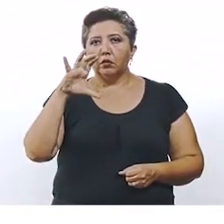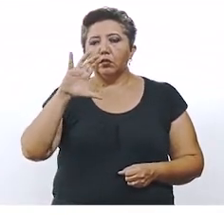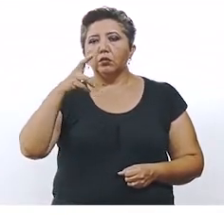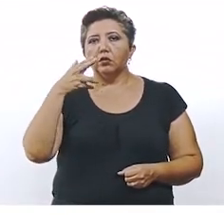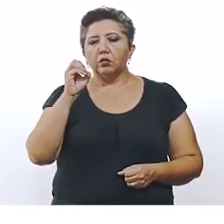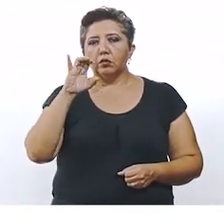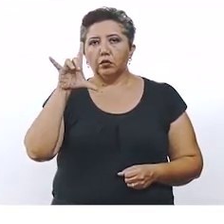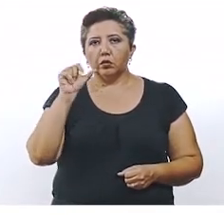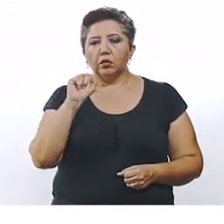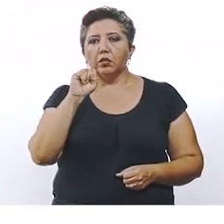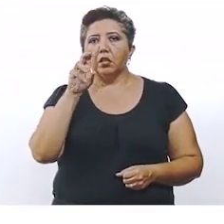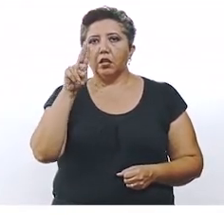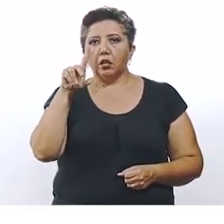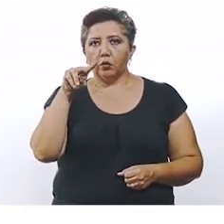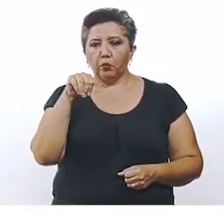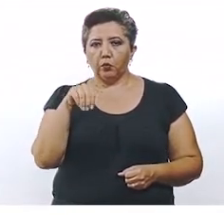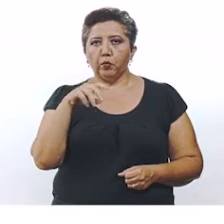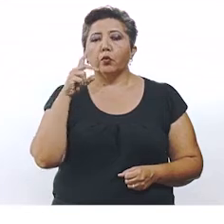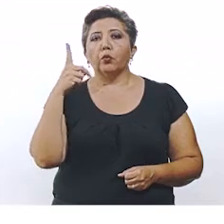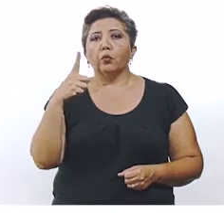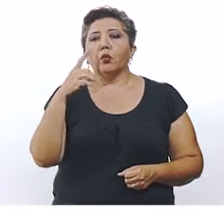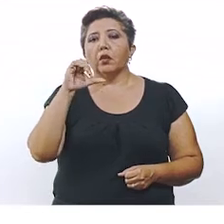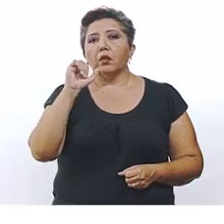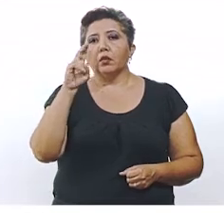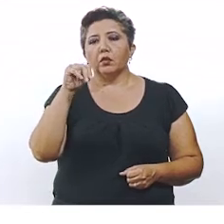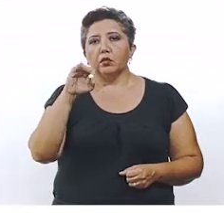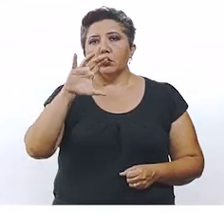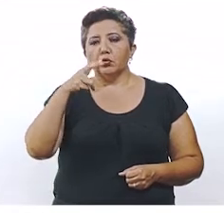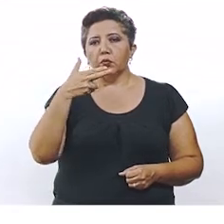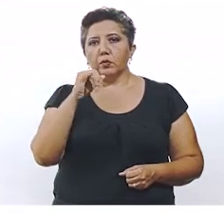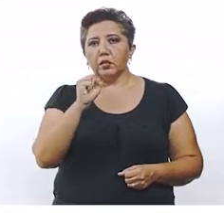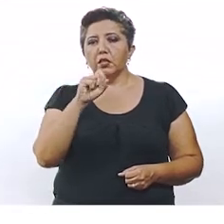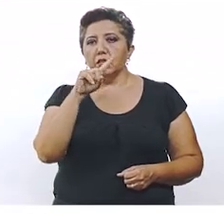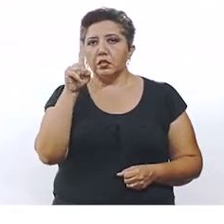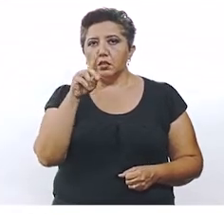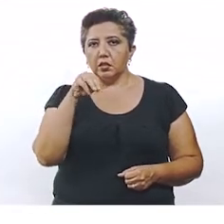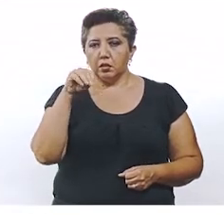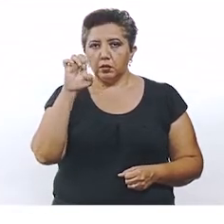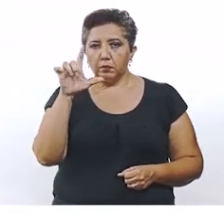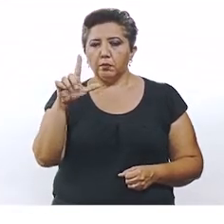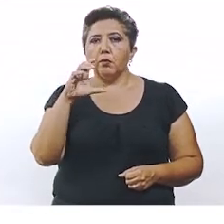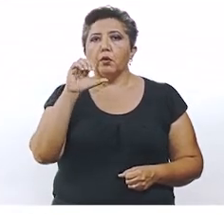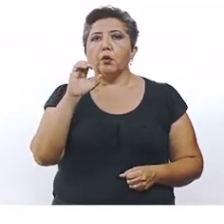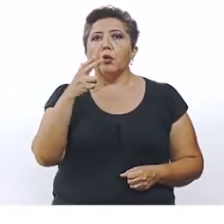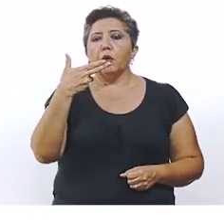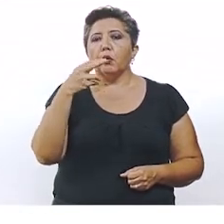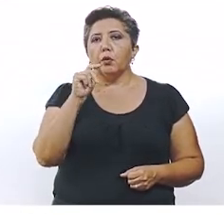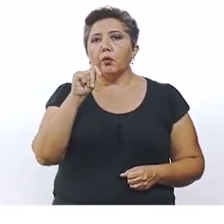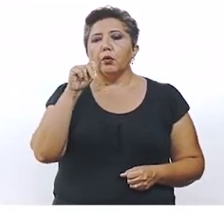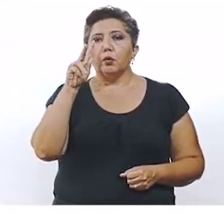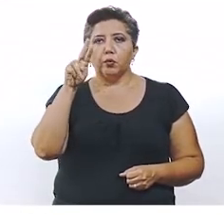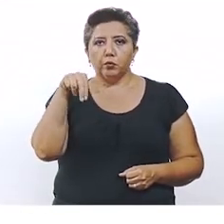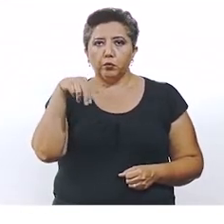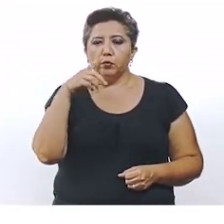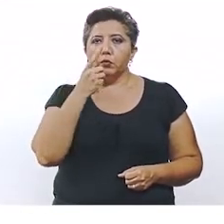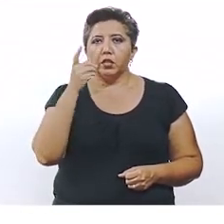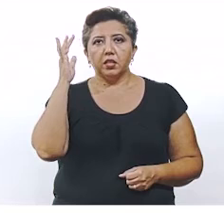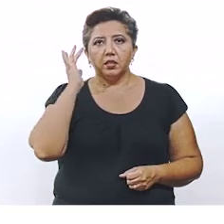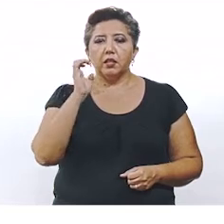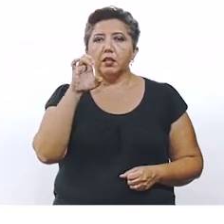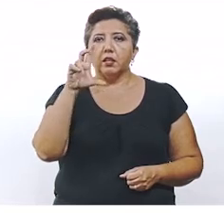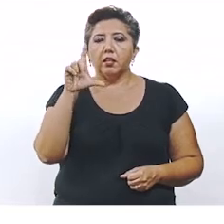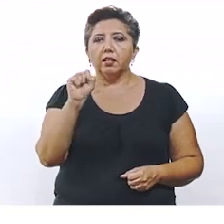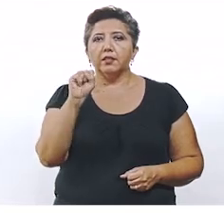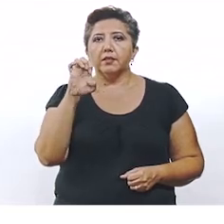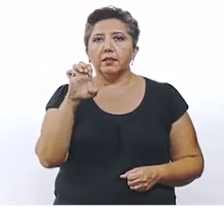Chocholá, Oxcuscab y Zacalum, y 1 en Acanqué, Chumayel, Tzemul, Jalachó, Joctún, Motul, Opichén, Santa